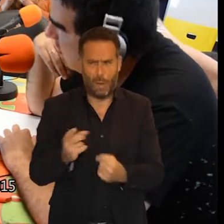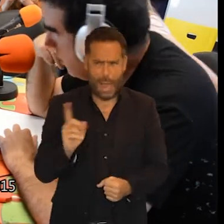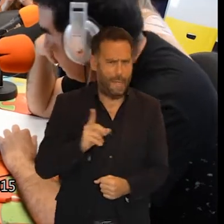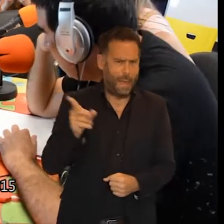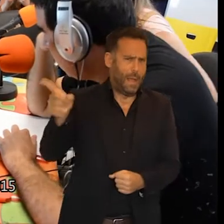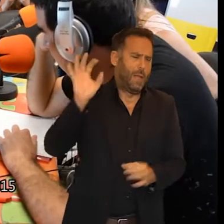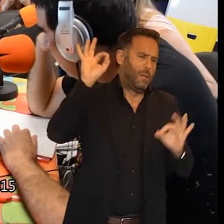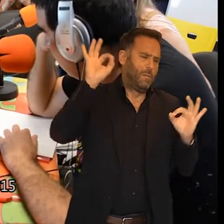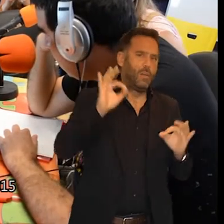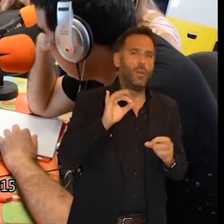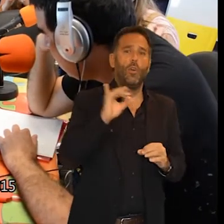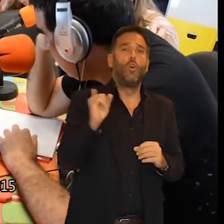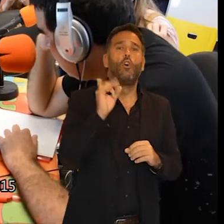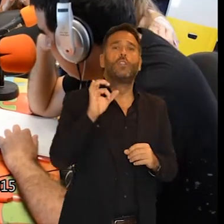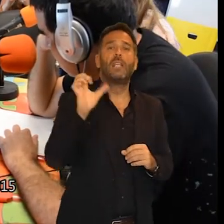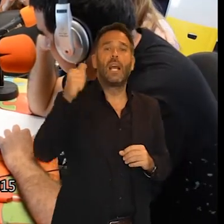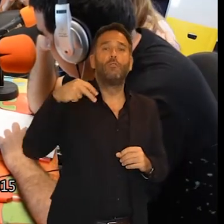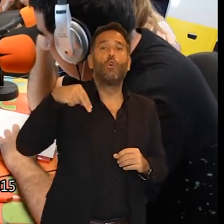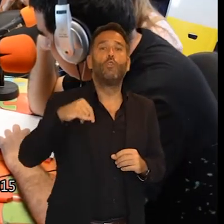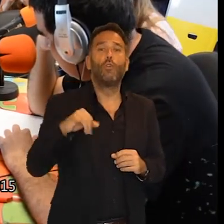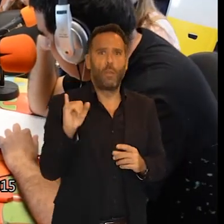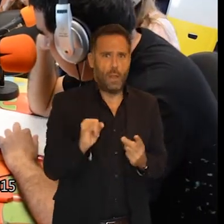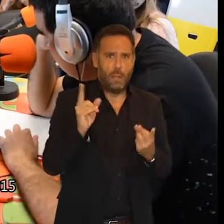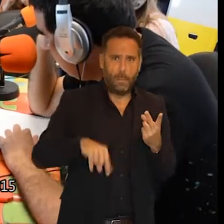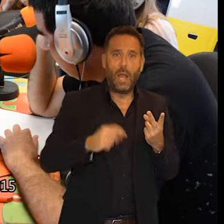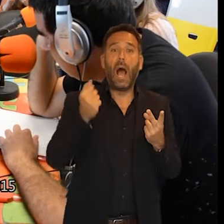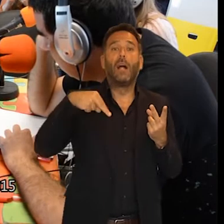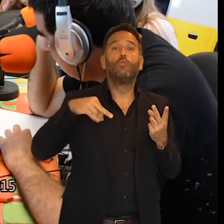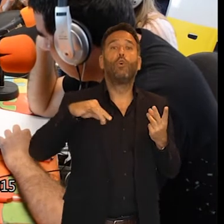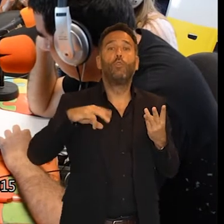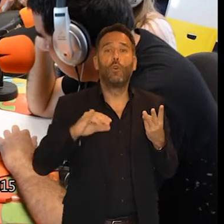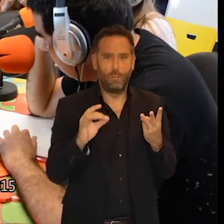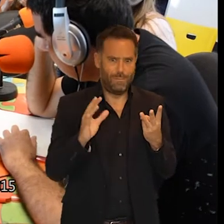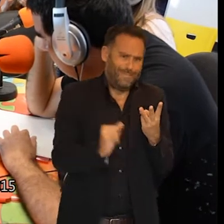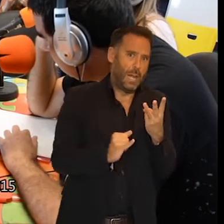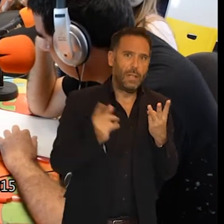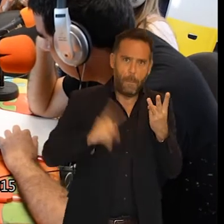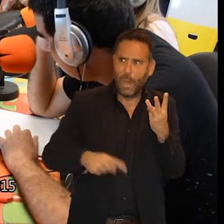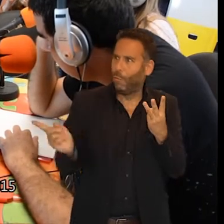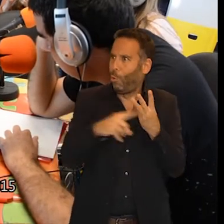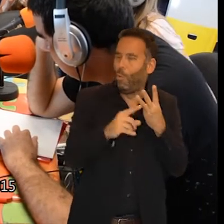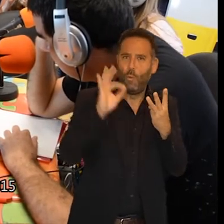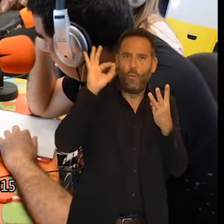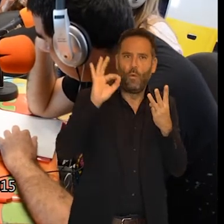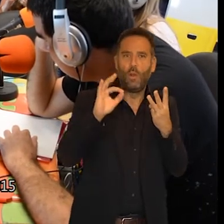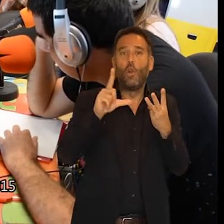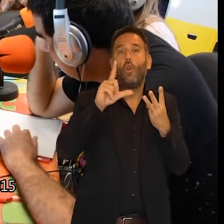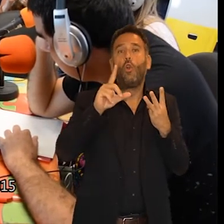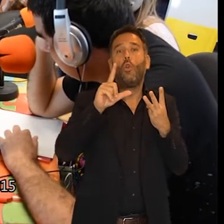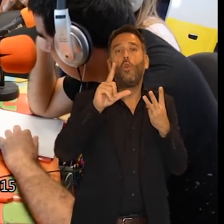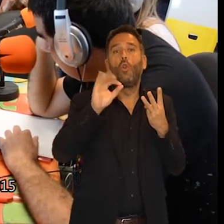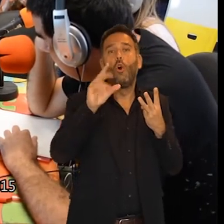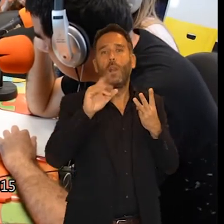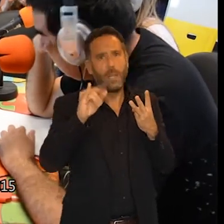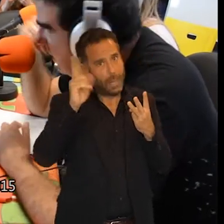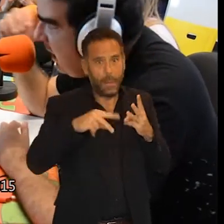Que no sabes. Si Jesús, José Antonio tampoco. José Antonio tampoco, y Antonio menos todavía, así que imagínate. Ya bueno, y Loli pues también, con la